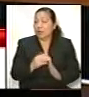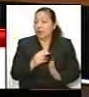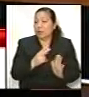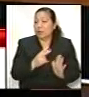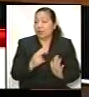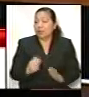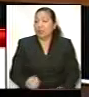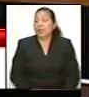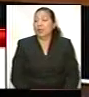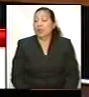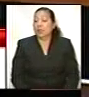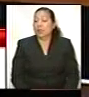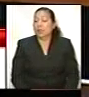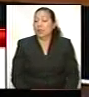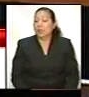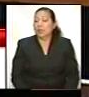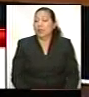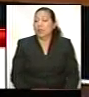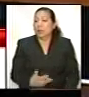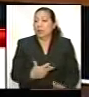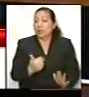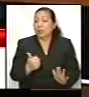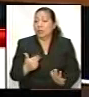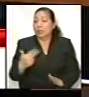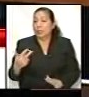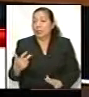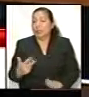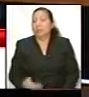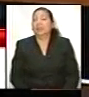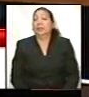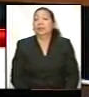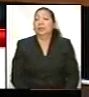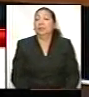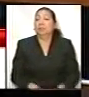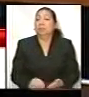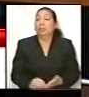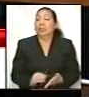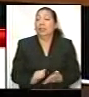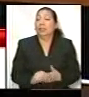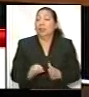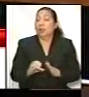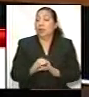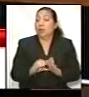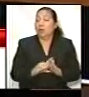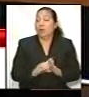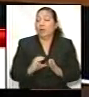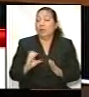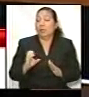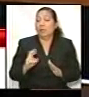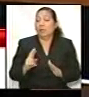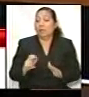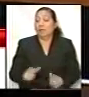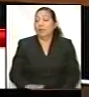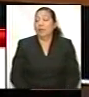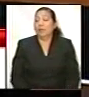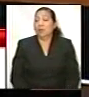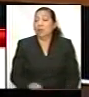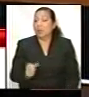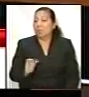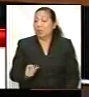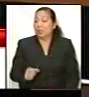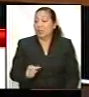la decisión 833, recogiendo además los conceptos que el Código Civil establece respecto a lo que es una